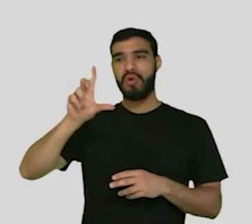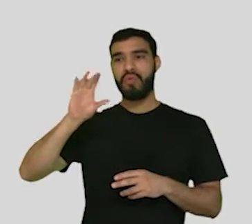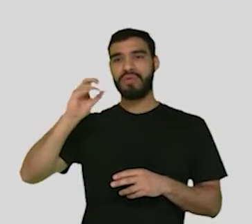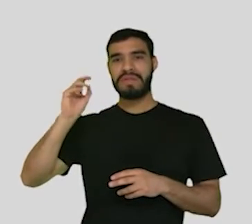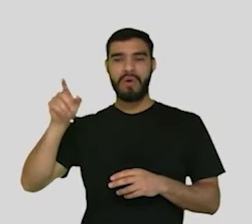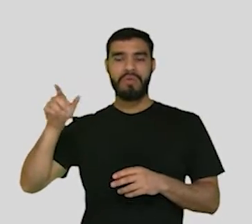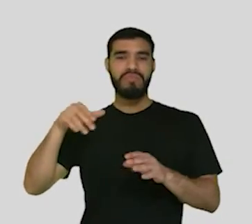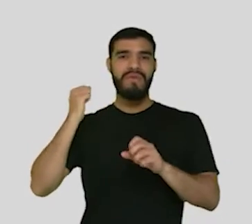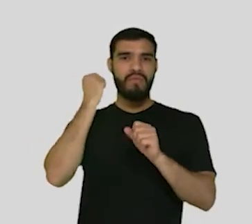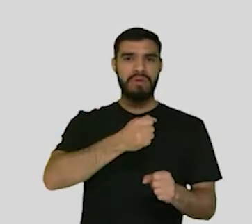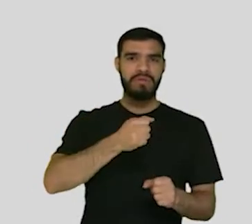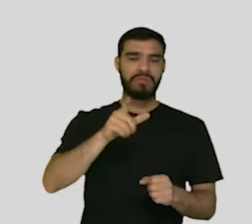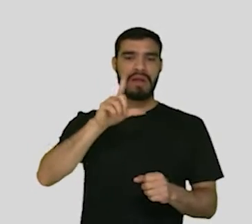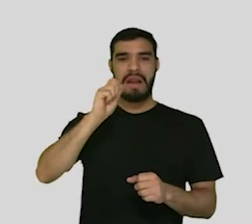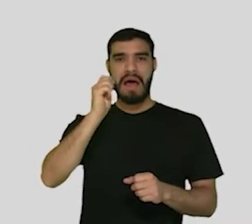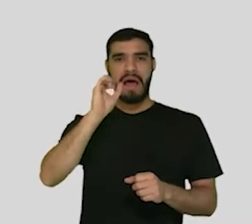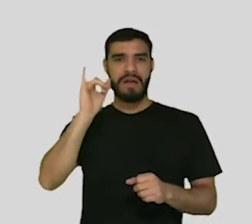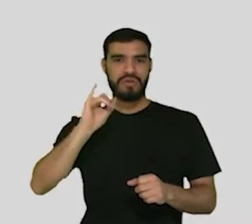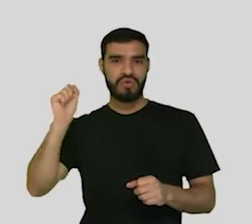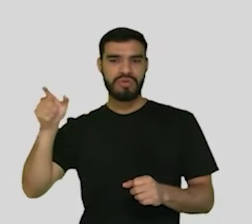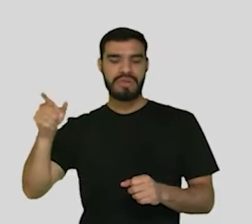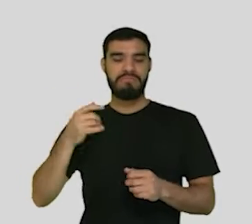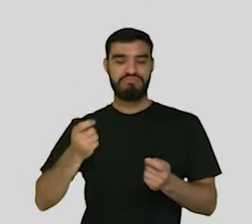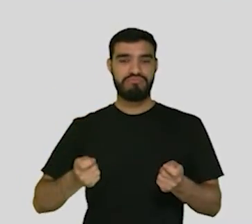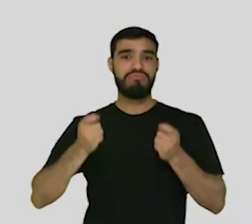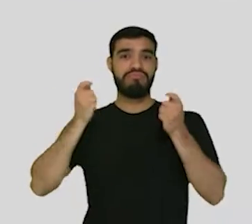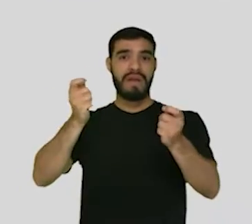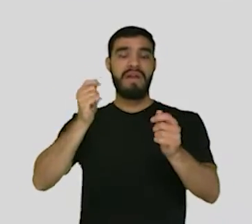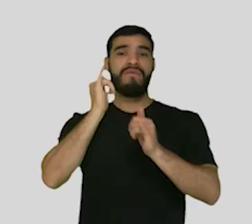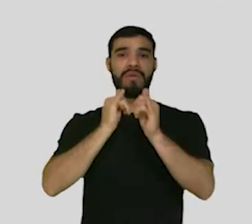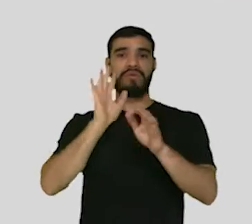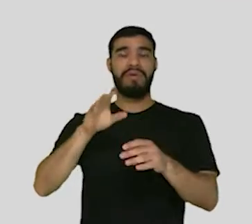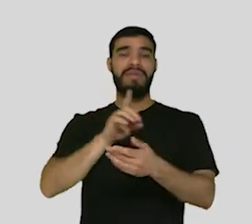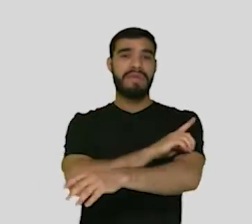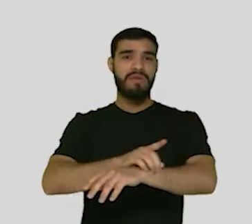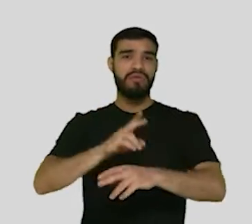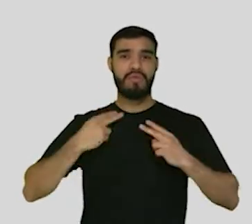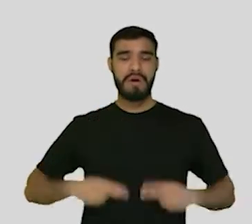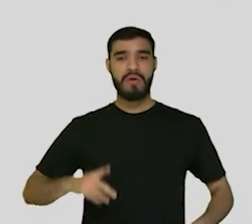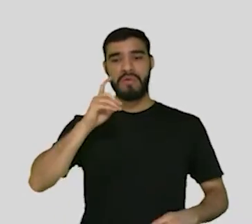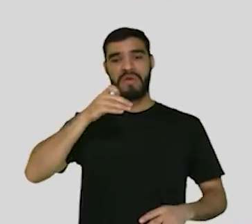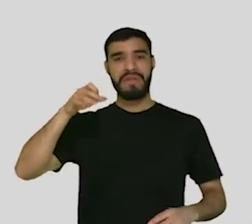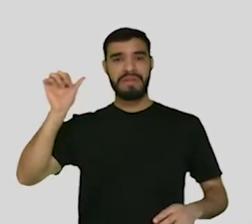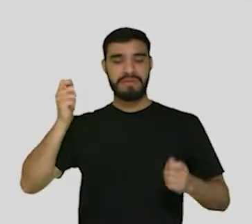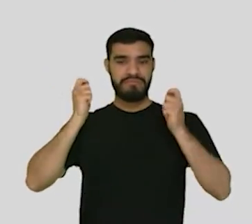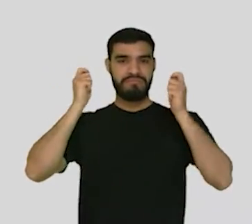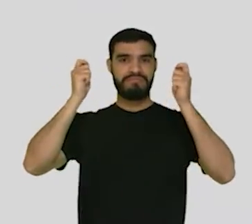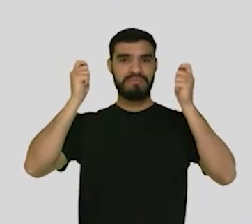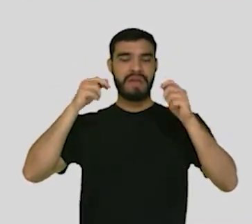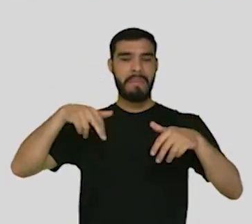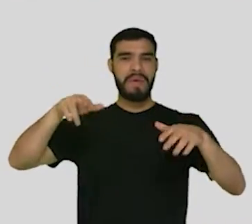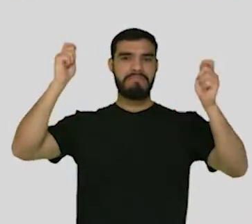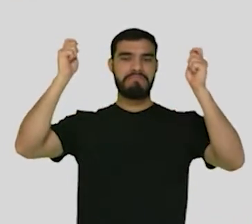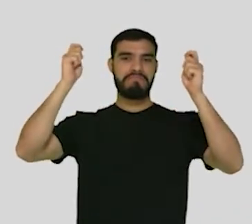la fundación, perdón, la organización Lazos, que llevaba el informe de derechos humanos. Ahora jaba, je pape informe, o